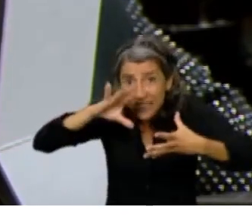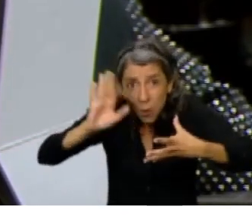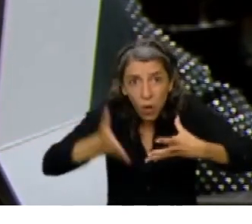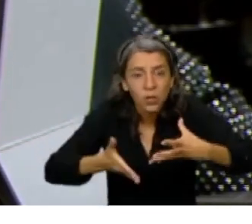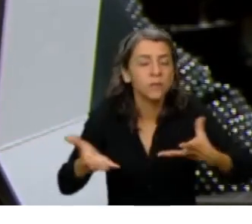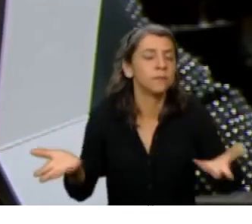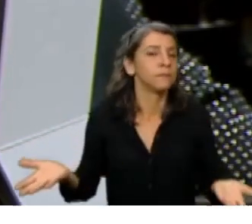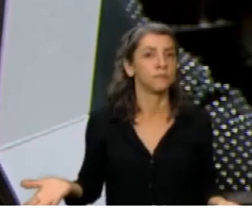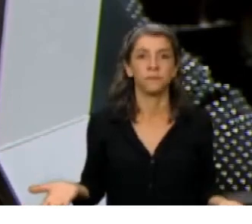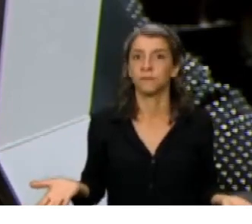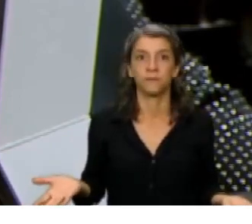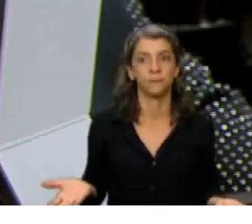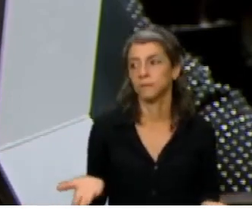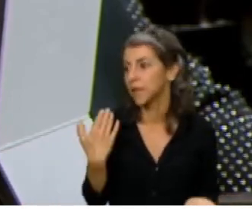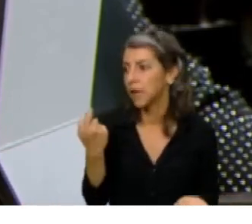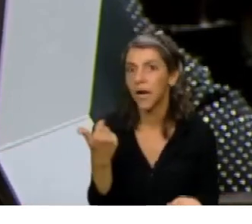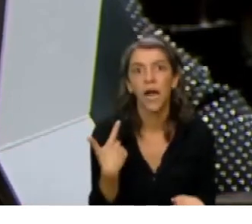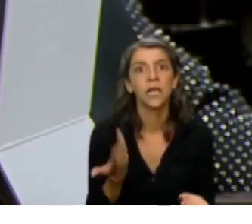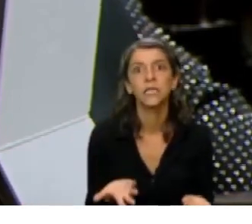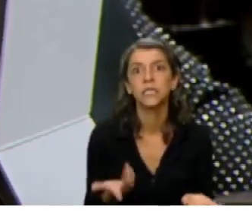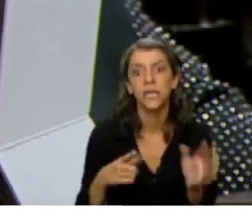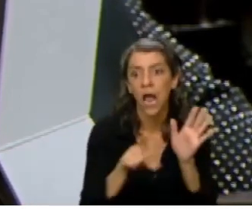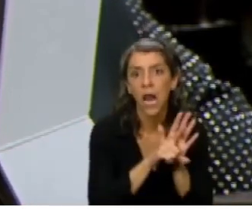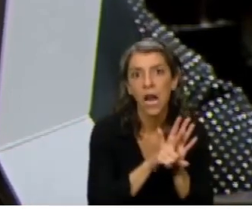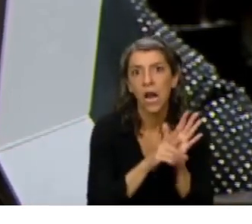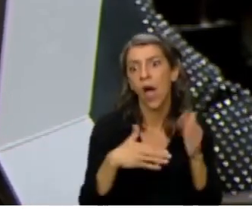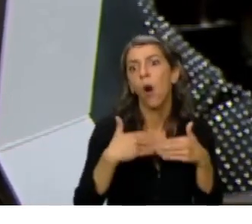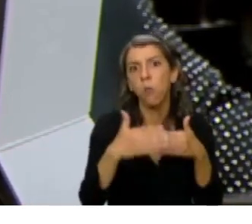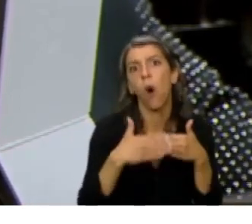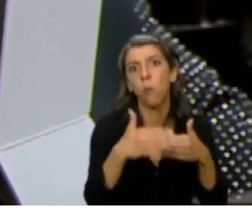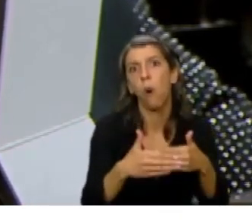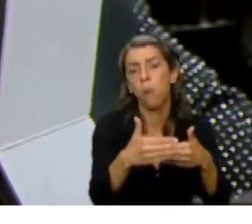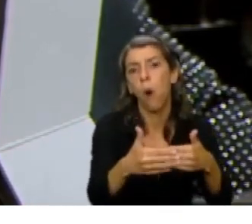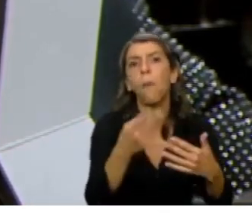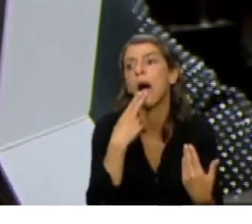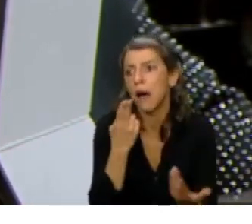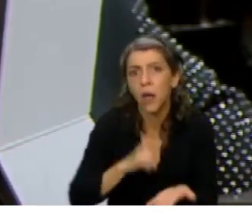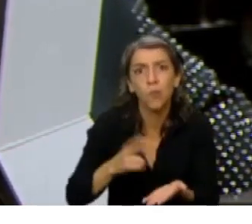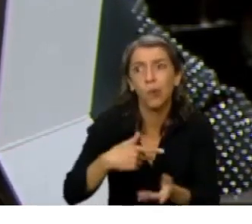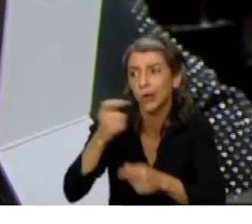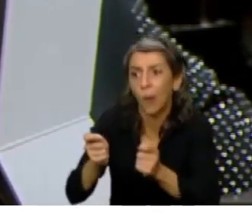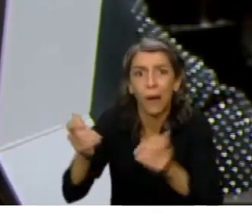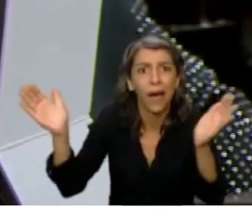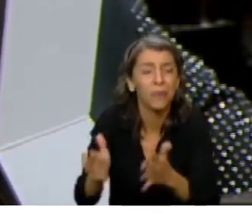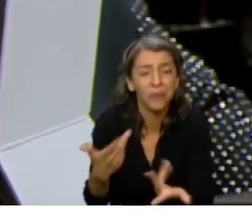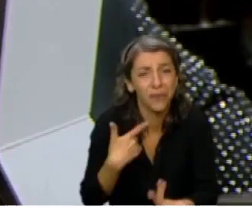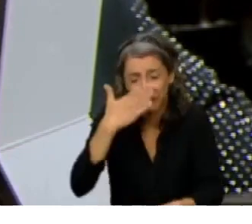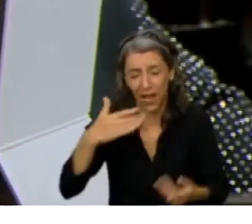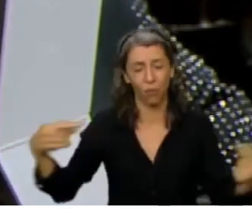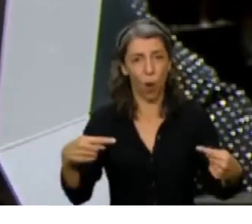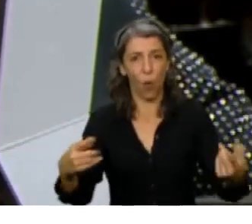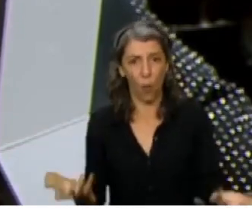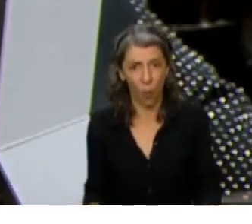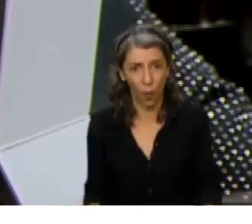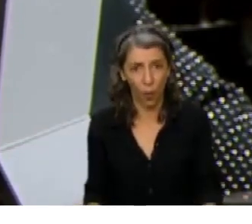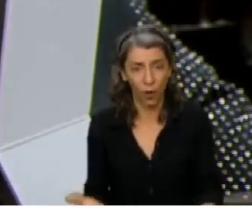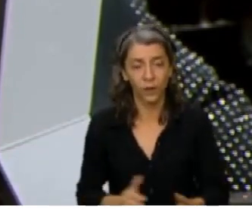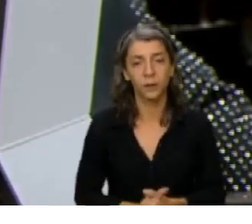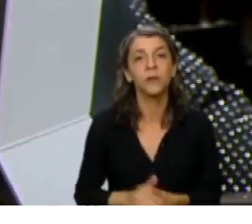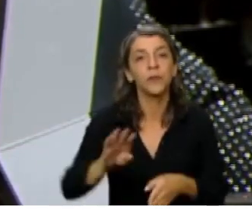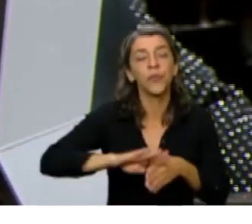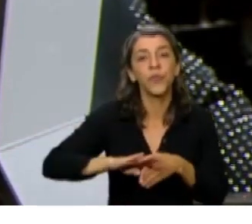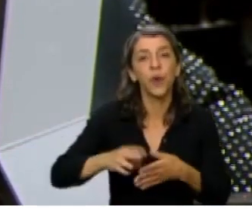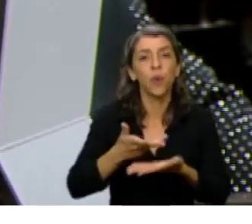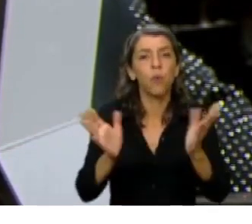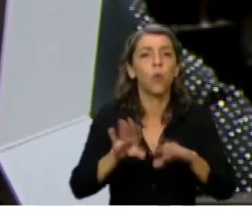insisto, acabamos de prorrogar una montaña de impuestos. En el presupuesto que presenta el gobierno, la deuda pública va a